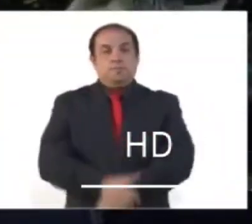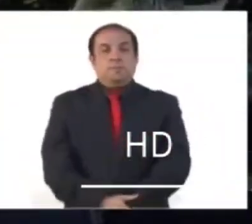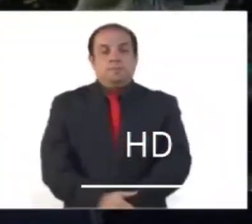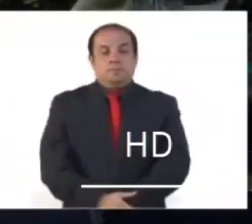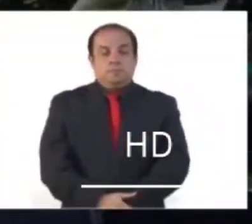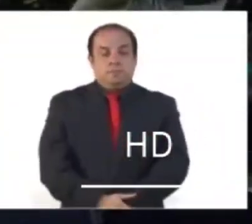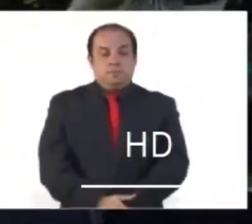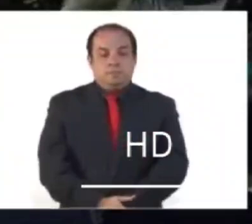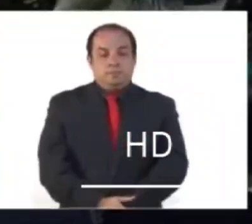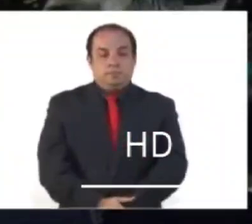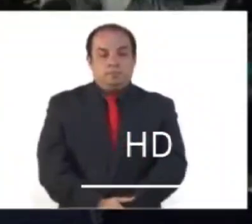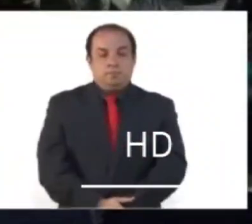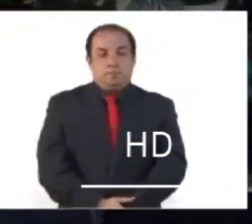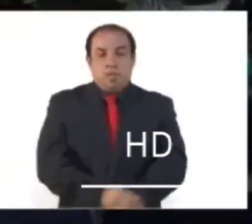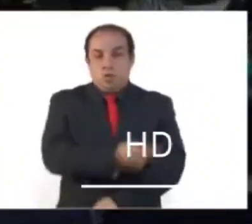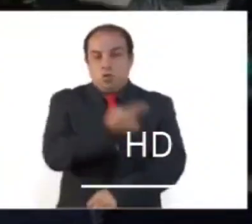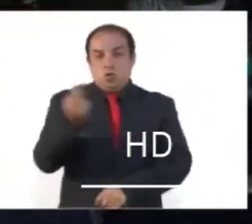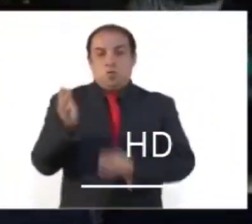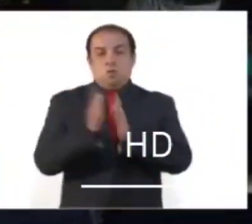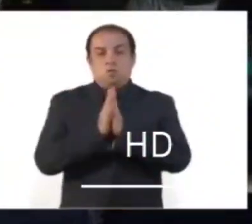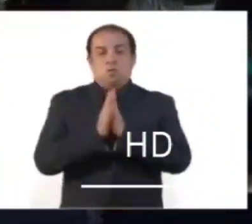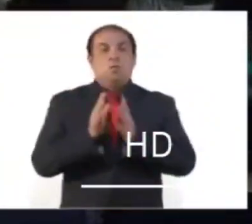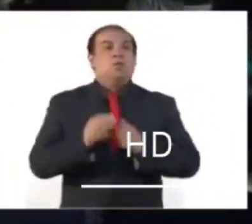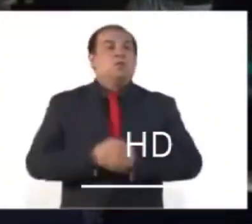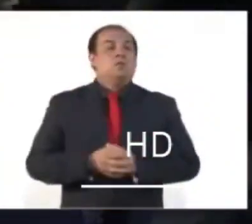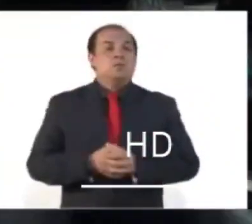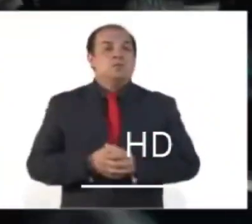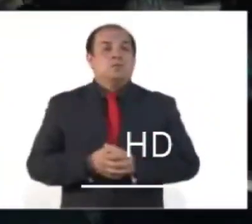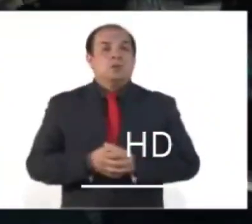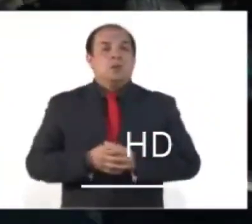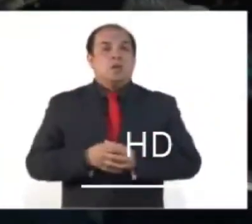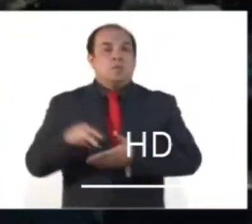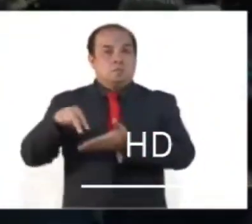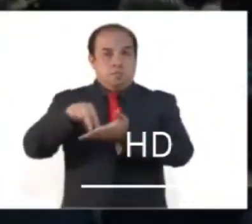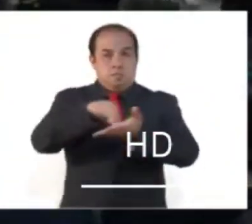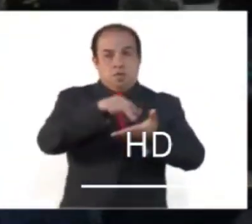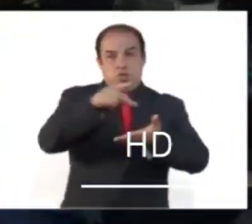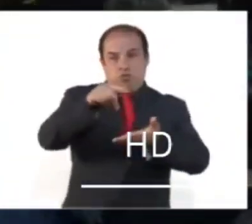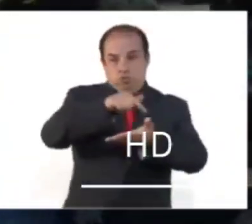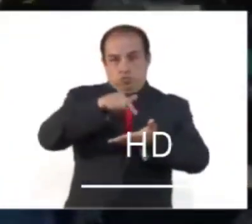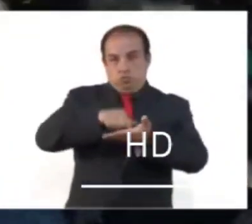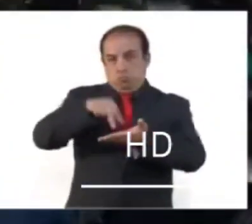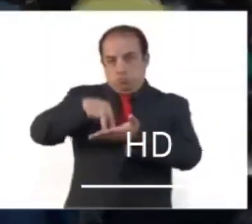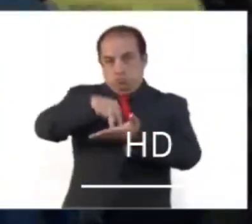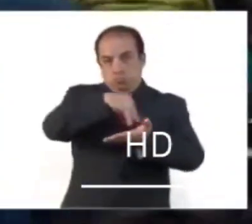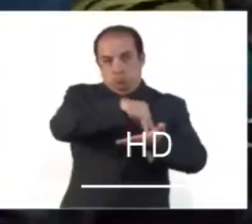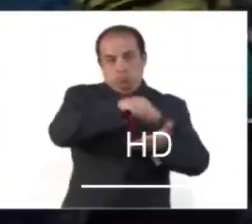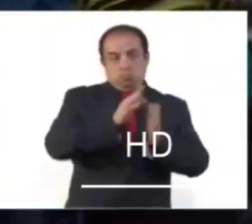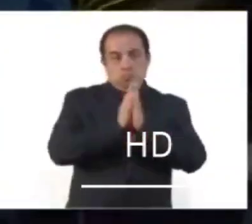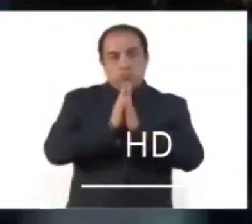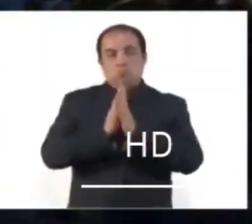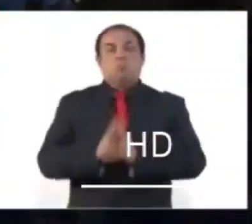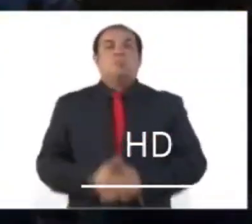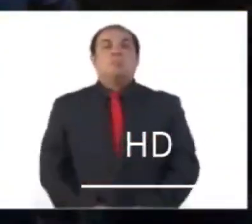favor. A todas y todos ustedes les solicitamos, sean tan amables, ponerse de pie en sus respectivos lugares.